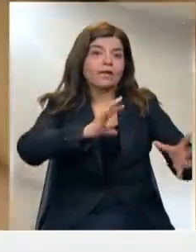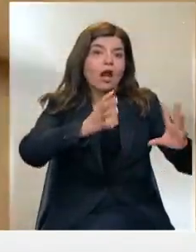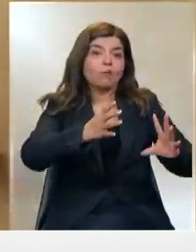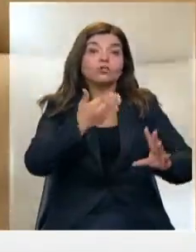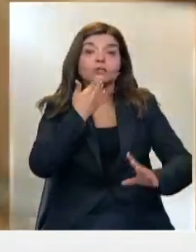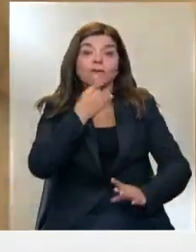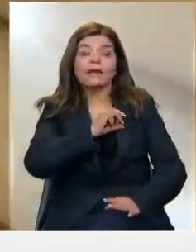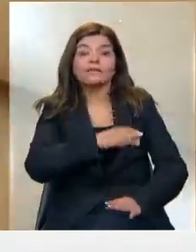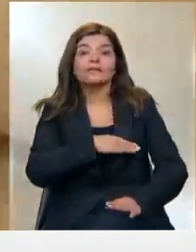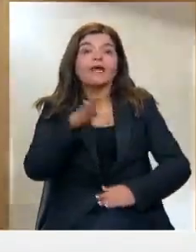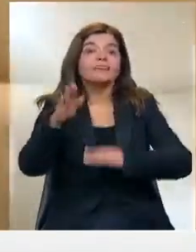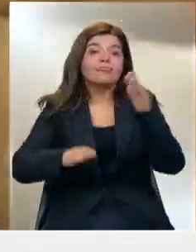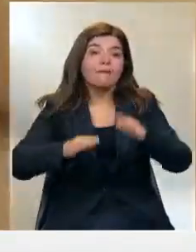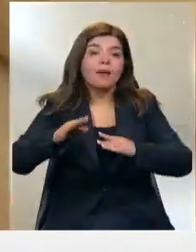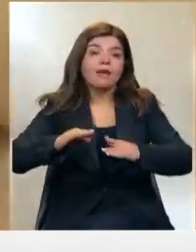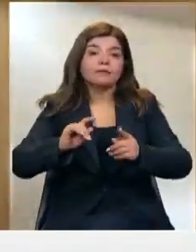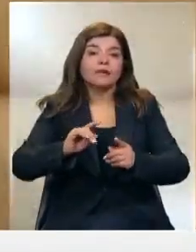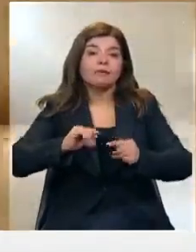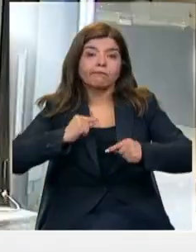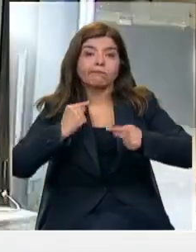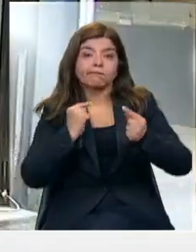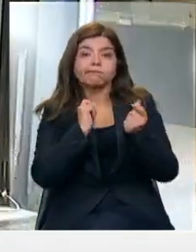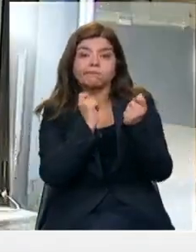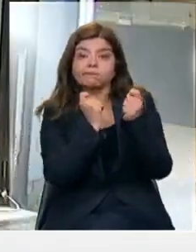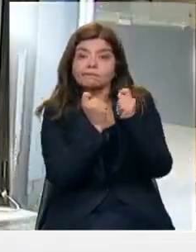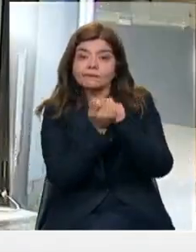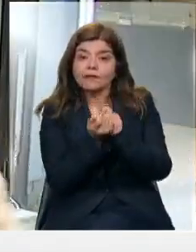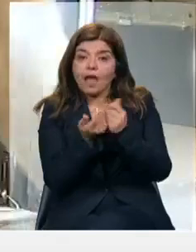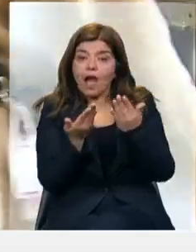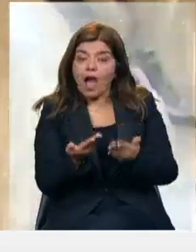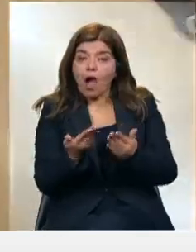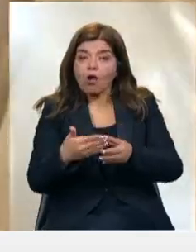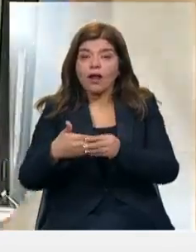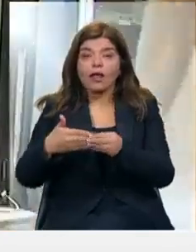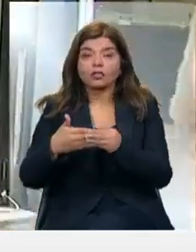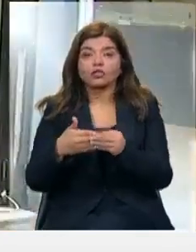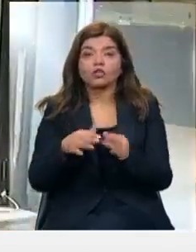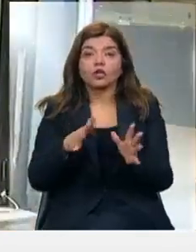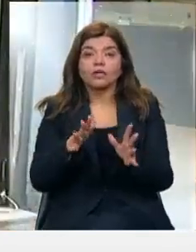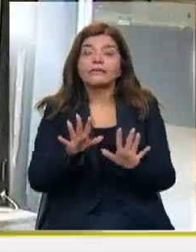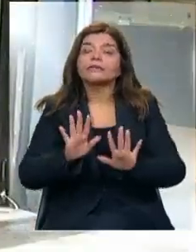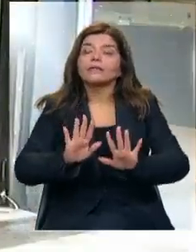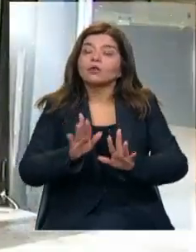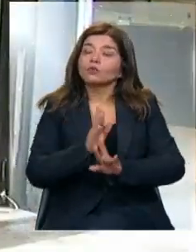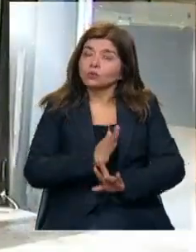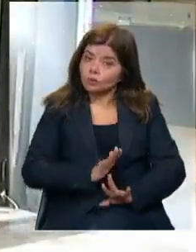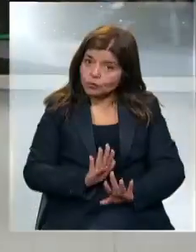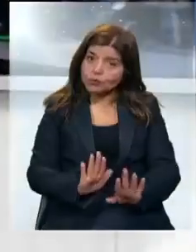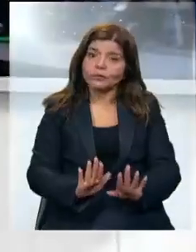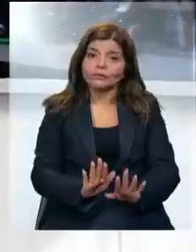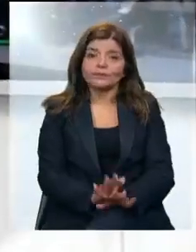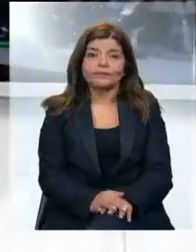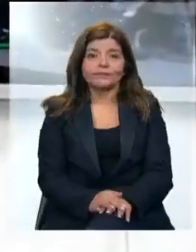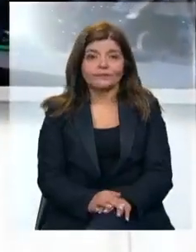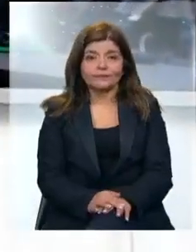Chile dependerá la evolución, aunque al menos por ahora el dólar nos da un respiro. Cambiamos de tema.